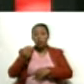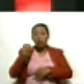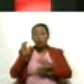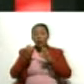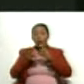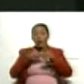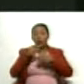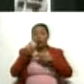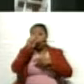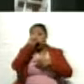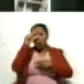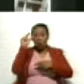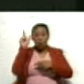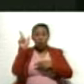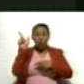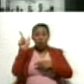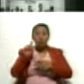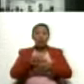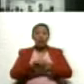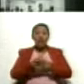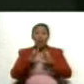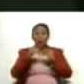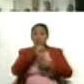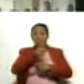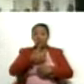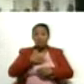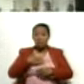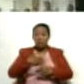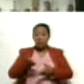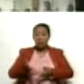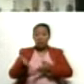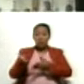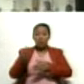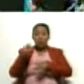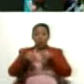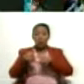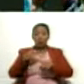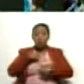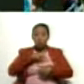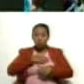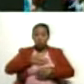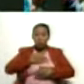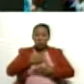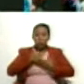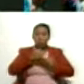partido, para que todo aquel que quiera ir a votar, nosotros seamos facilitadores.